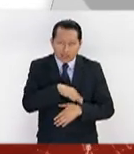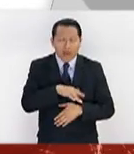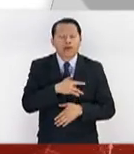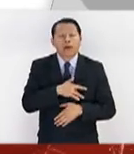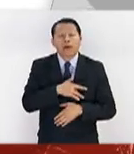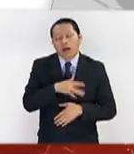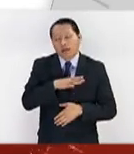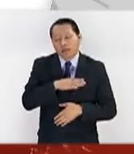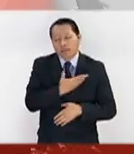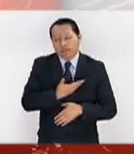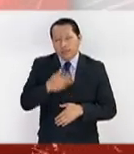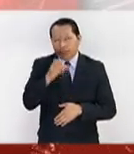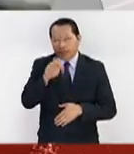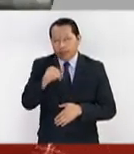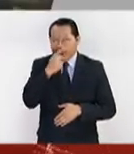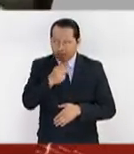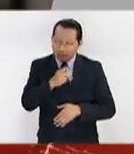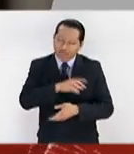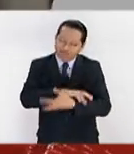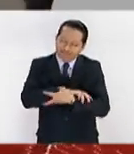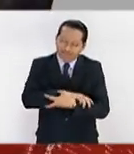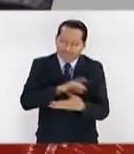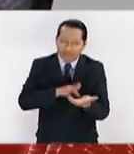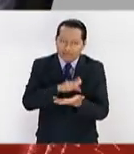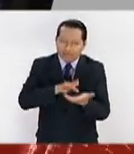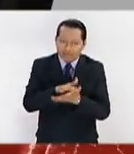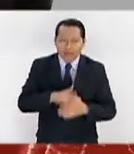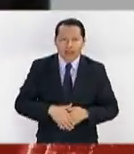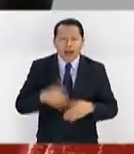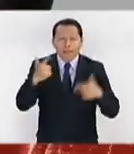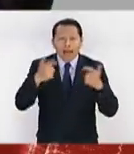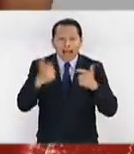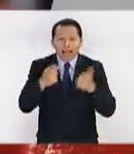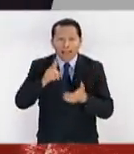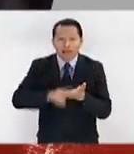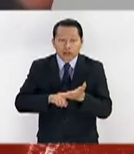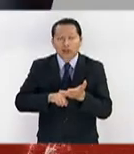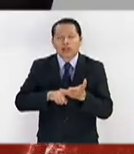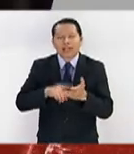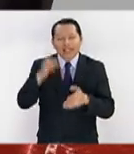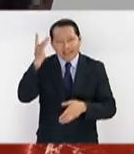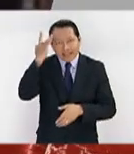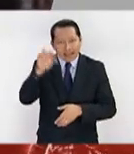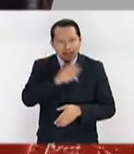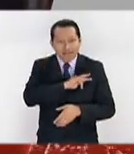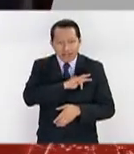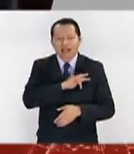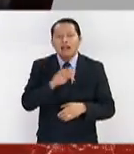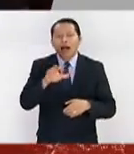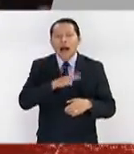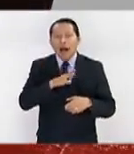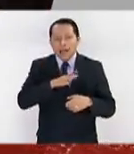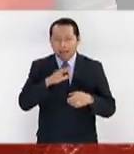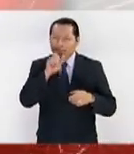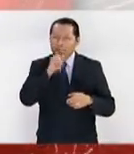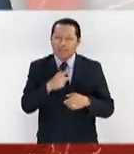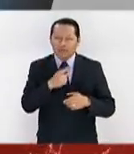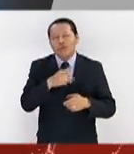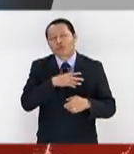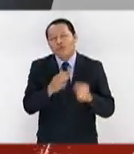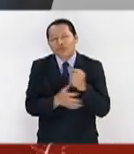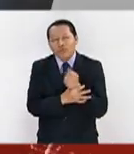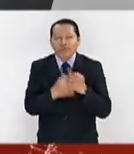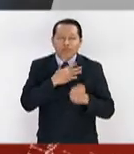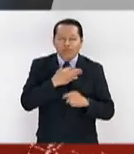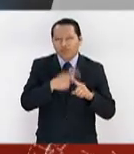su solidaridad. Se registra una balacera en el centro comercial Santa Fe después del robo a una joyería.